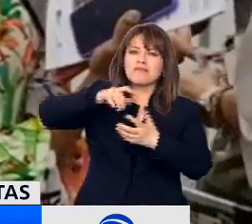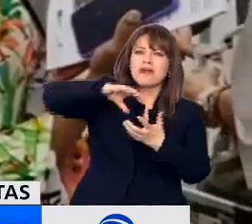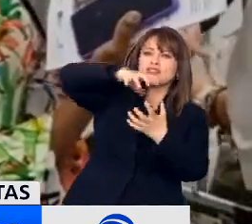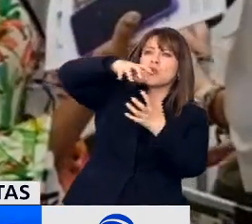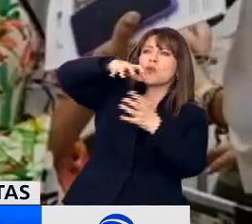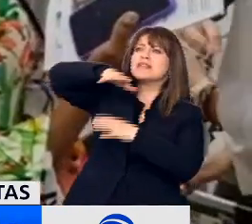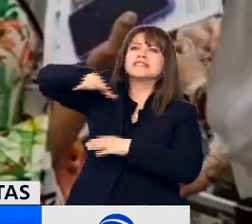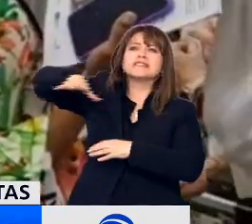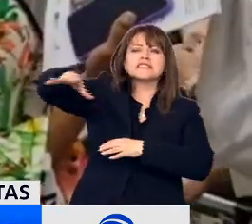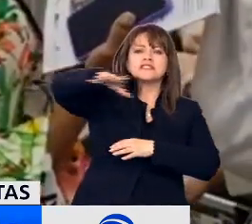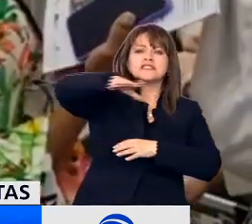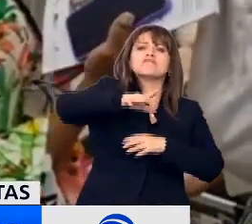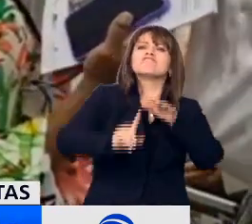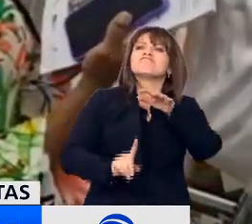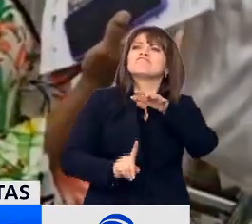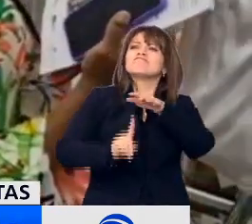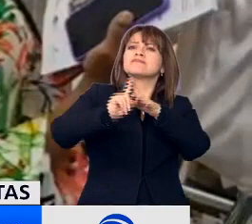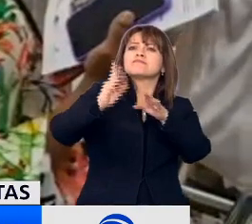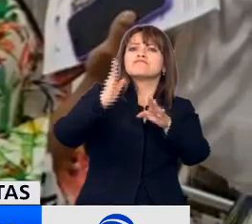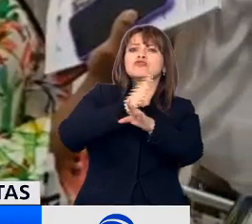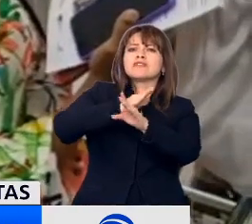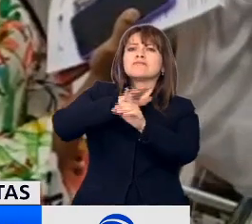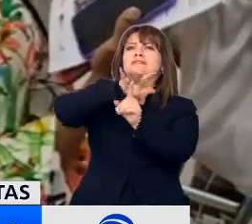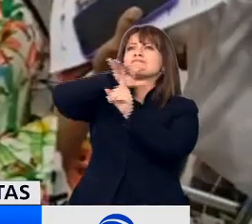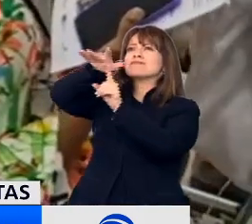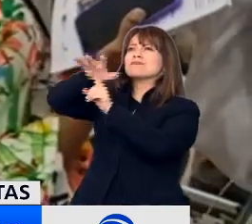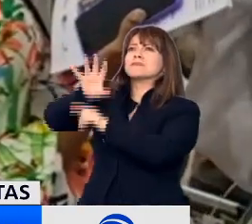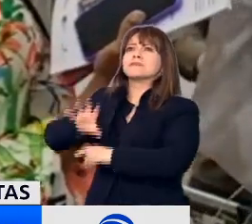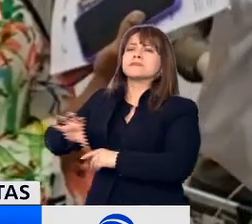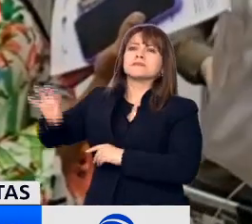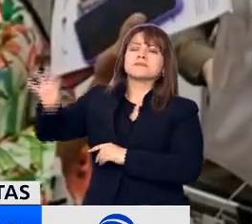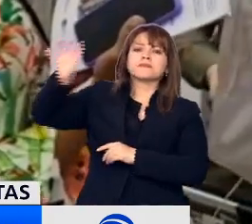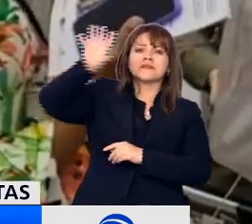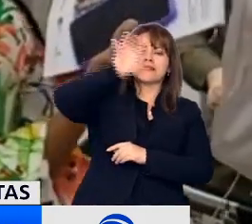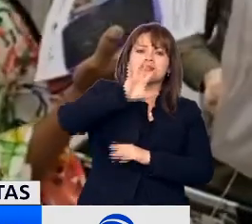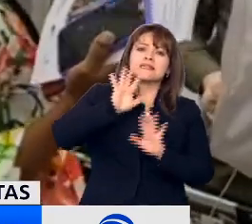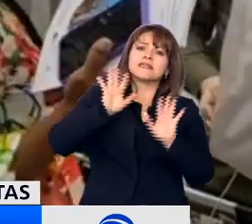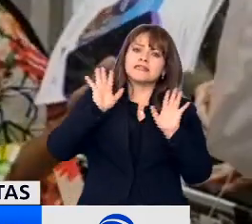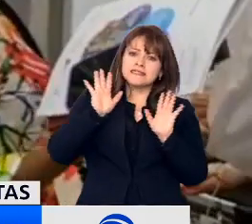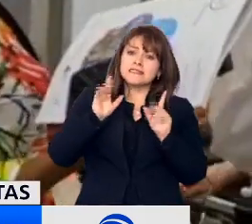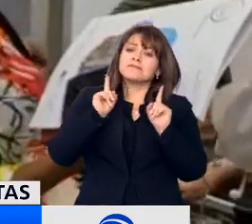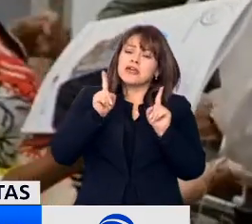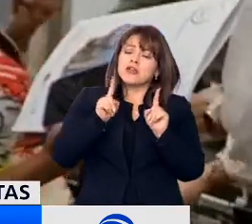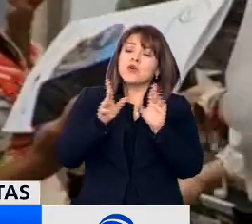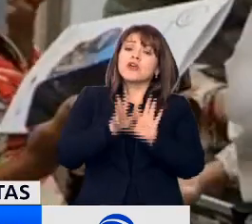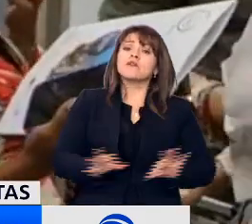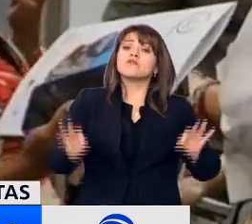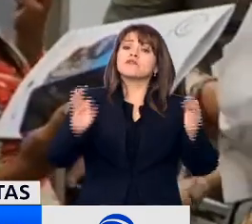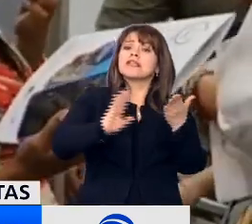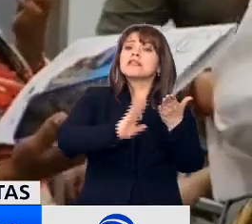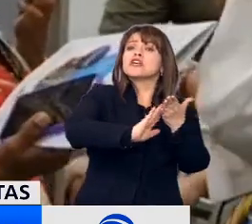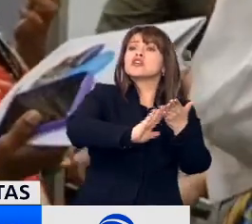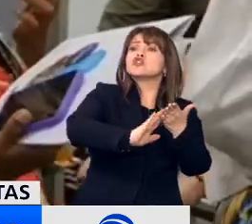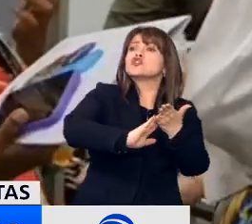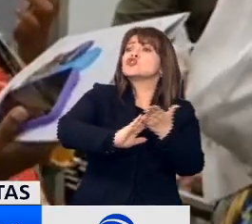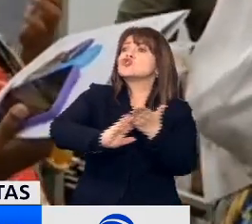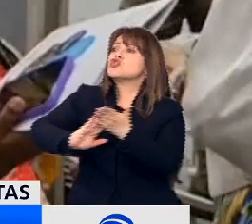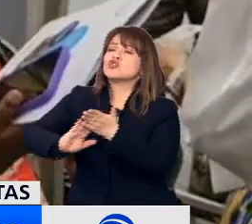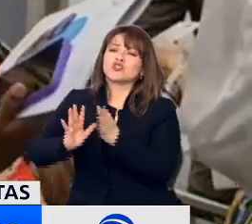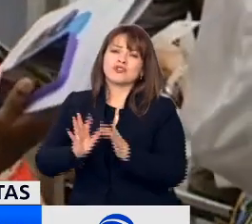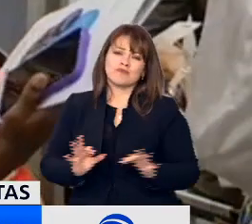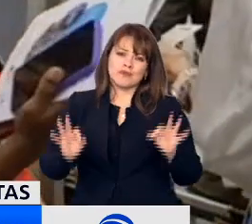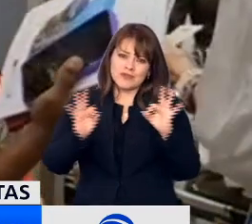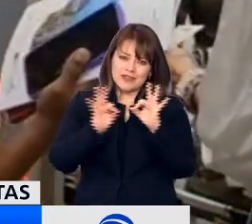genera problemas globales que lógicamente han de resolverse con soluciones a nivel local. No